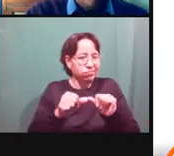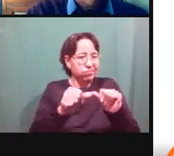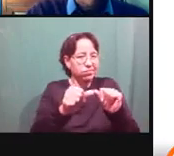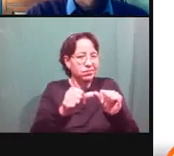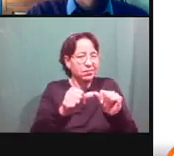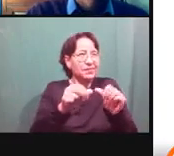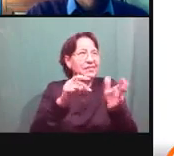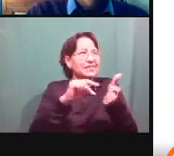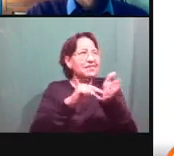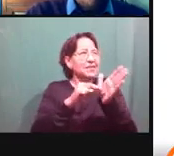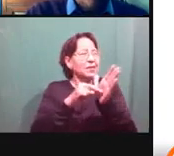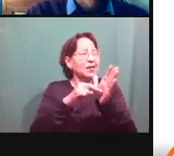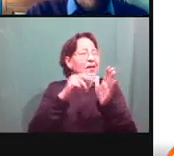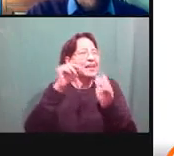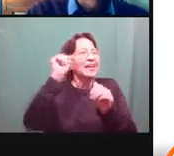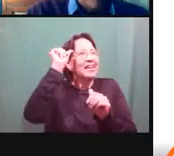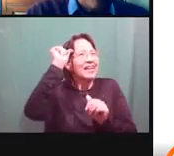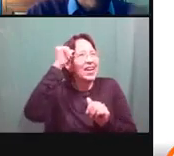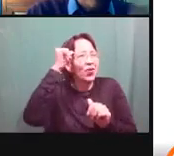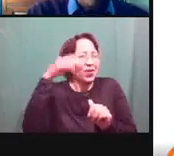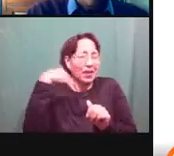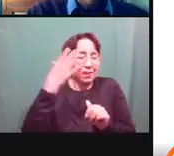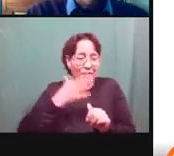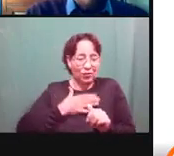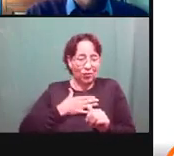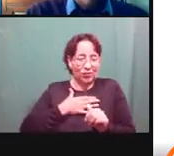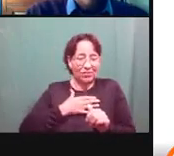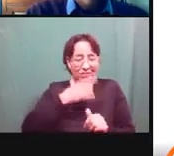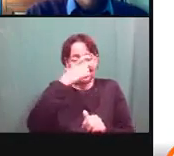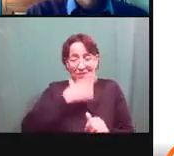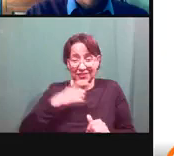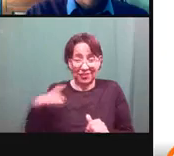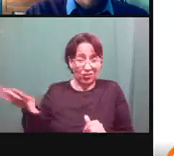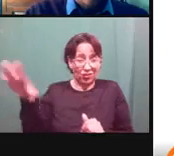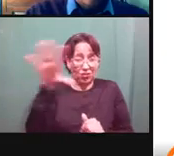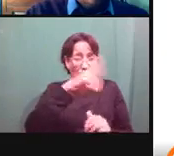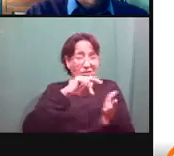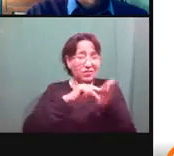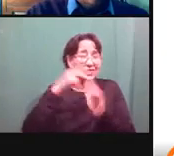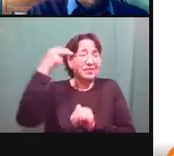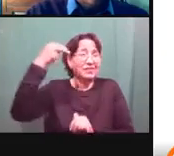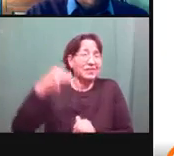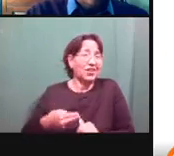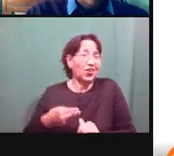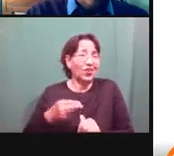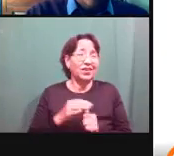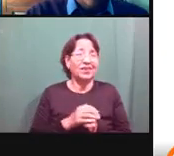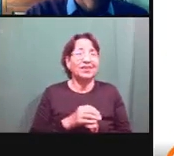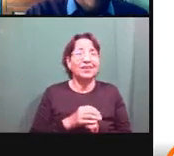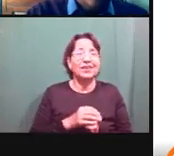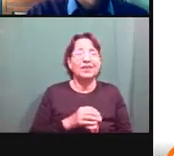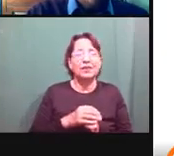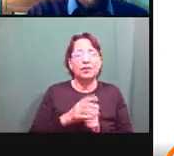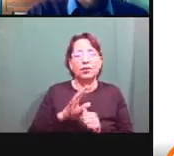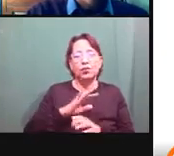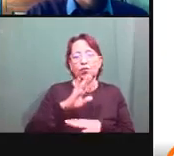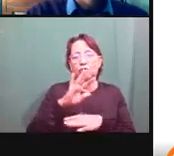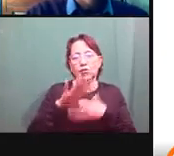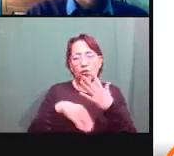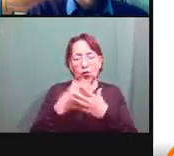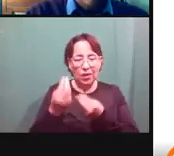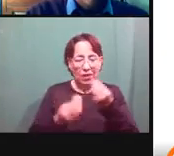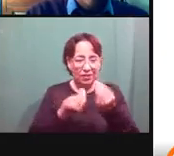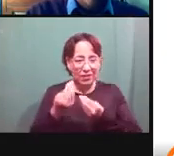trascender. Somos seres históricos, como lo dije inicialmente, y todo nuestro quehacer también es